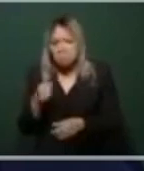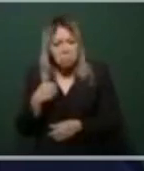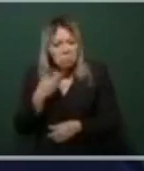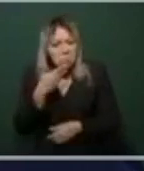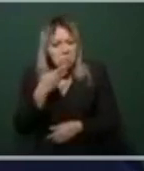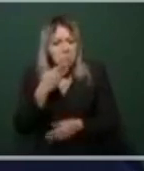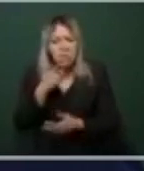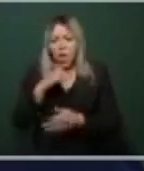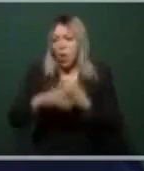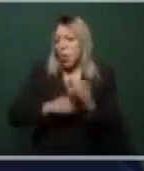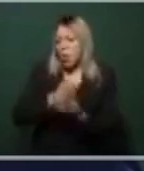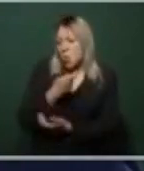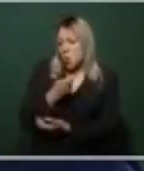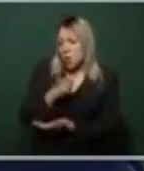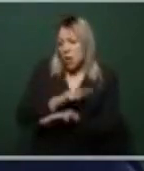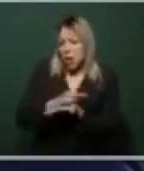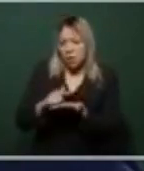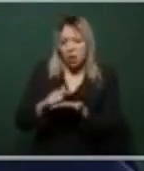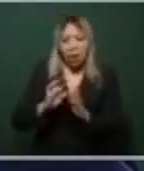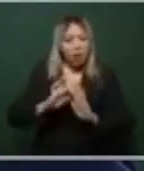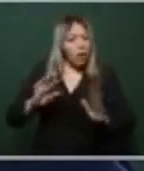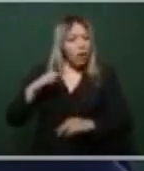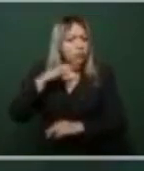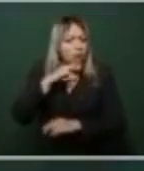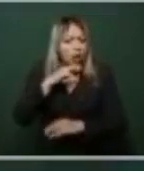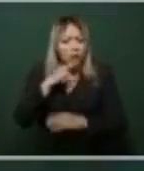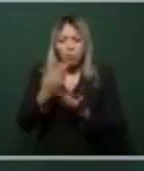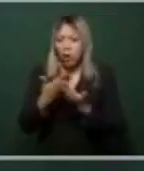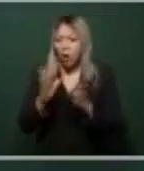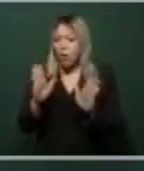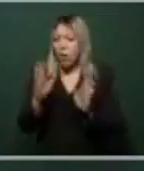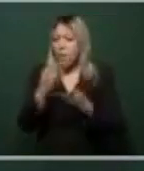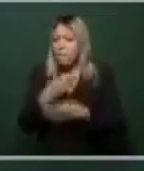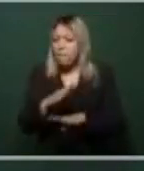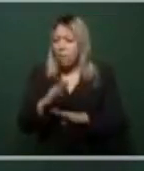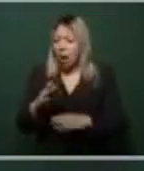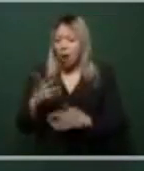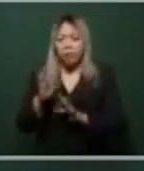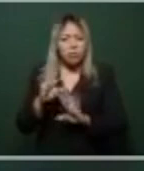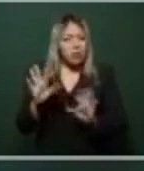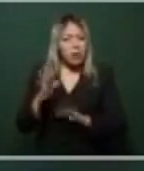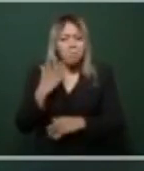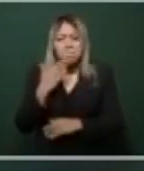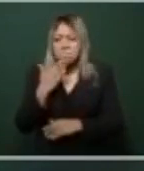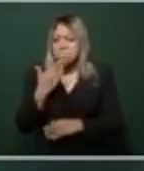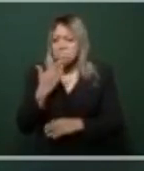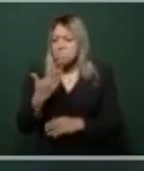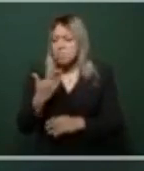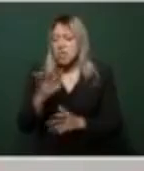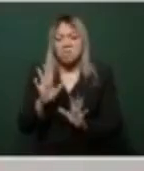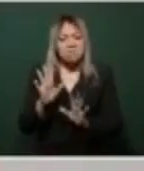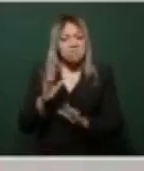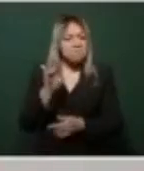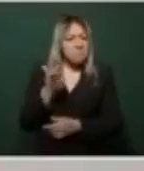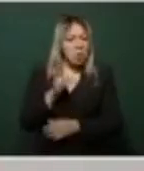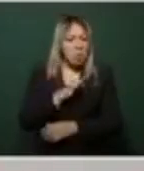problema, pues de inmediato hay que devolver el dinero, es decir, descongelar las